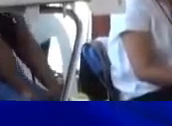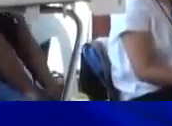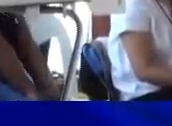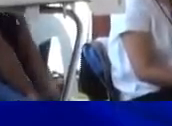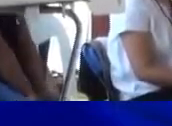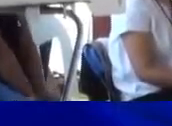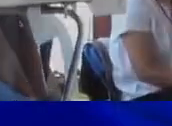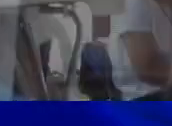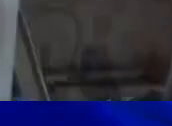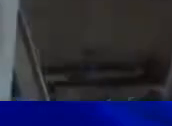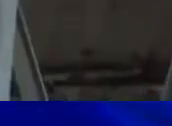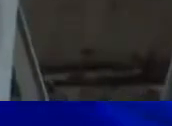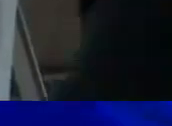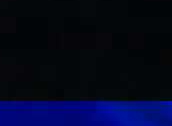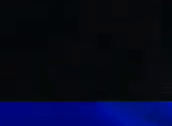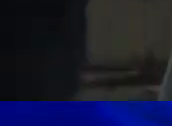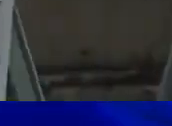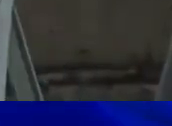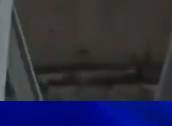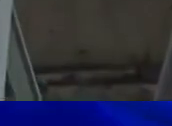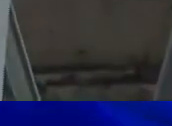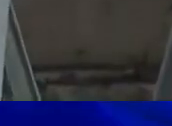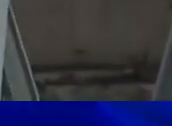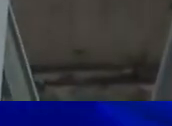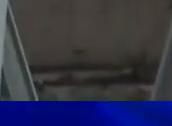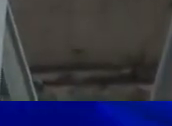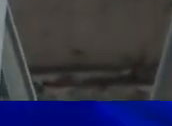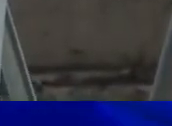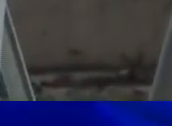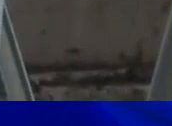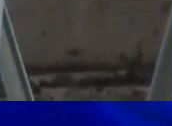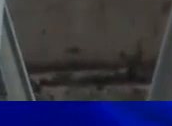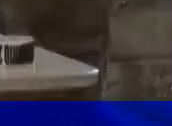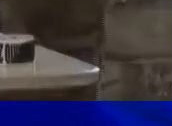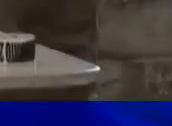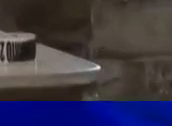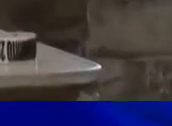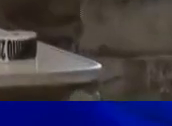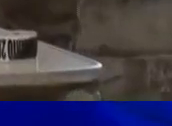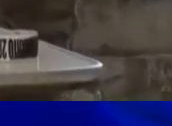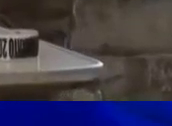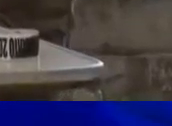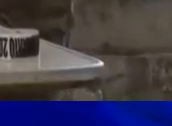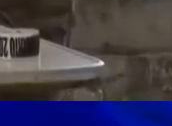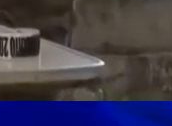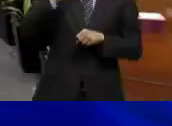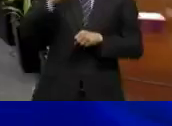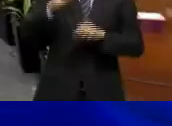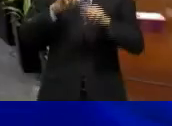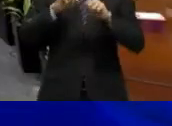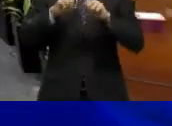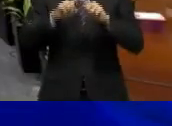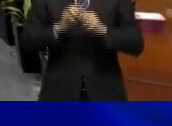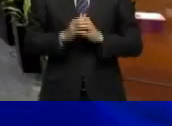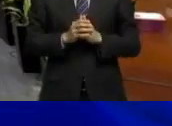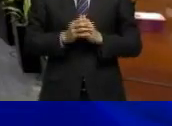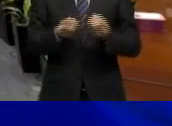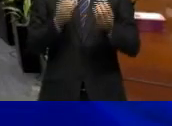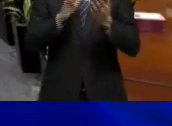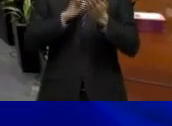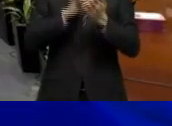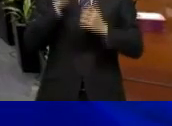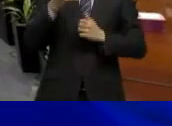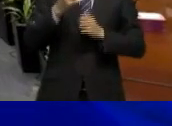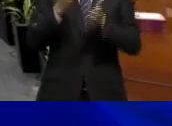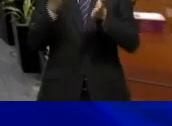de cambiar algunas partes de la ley electoral. Toda ley es perfectible, pero en este momento es importante mantener la neutralidad del